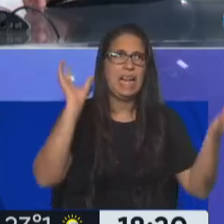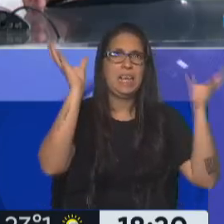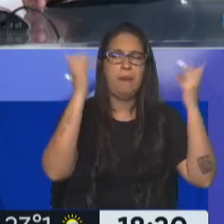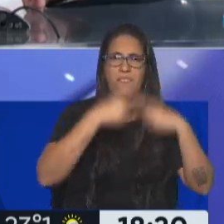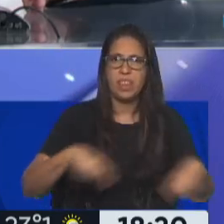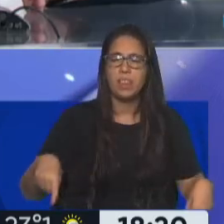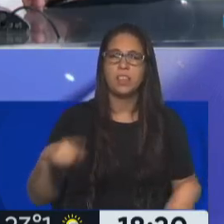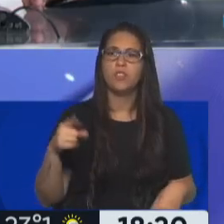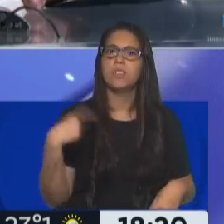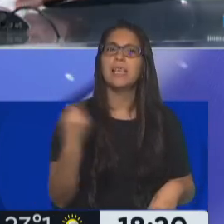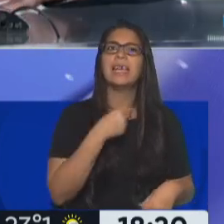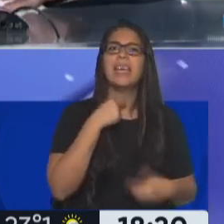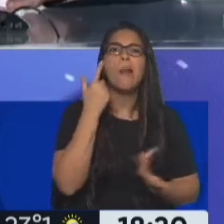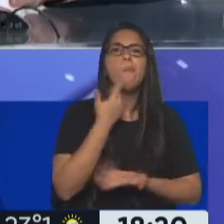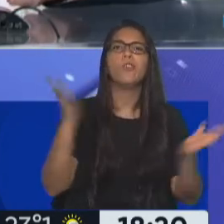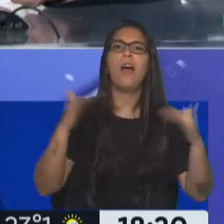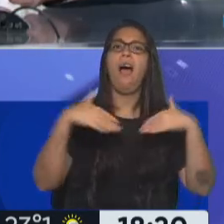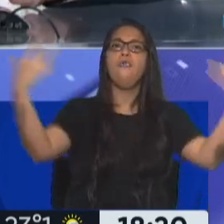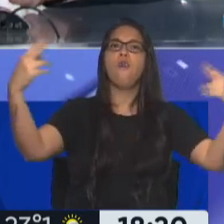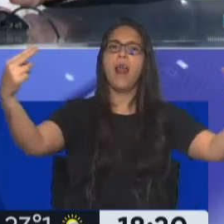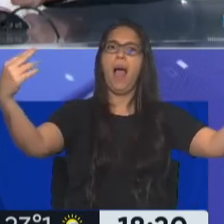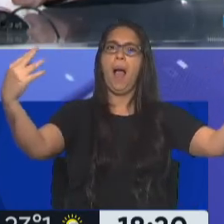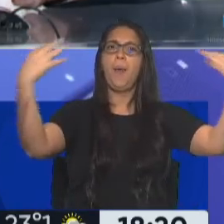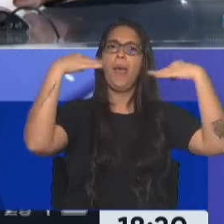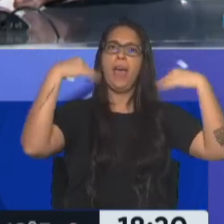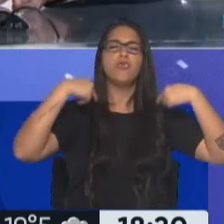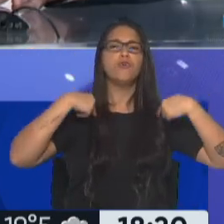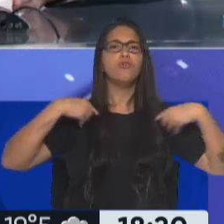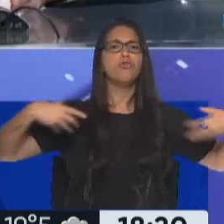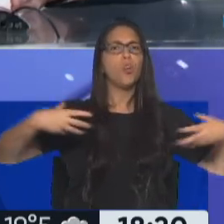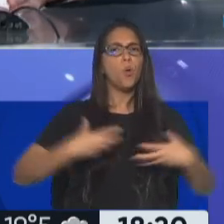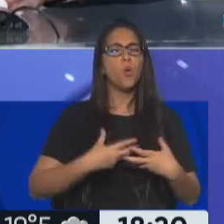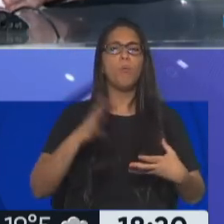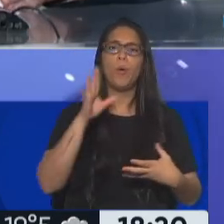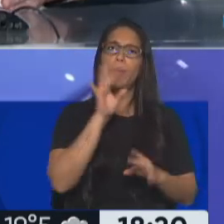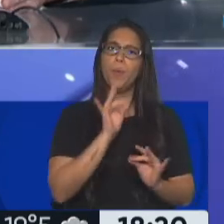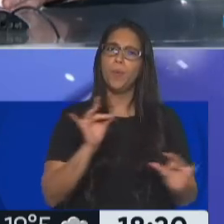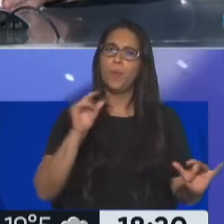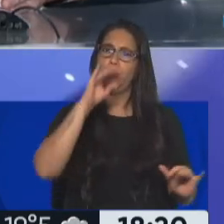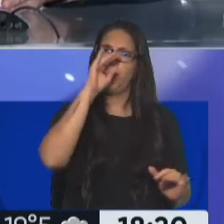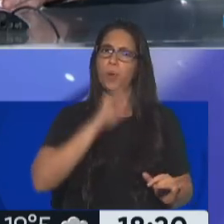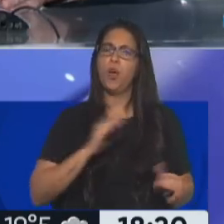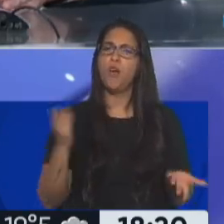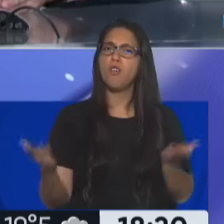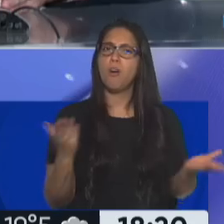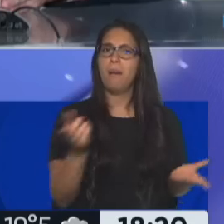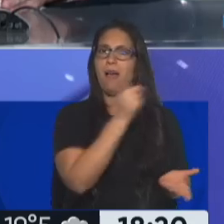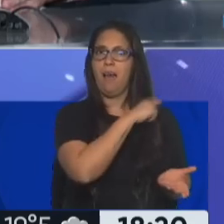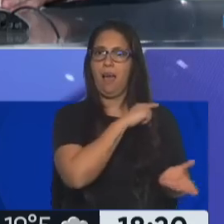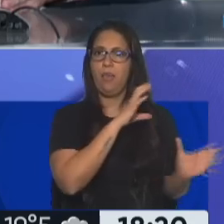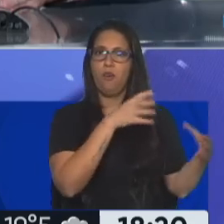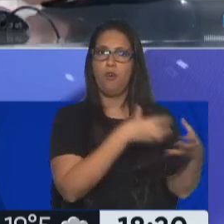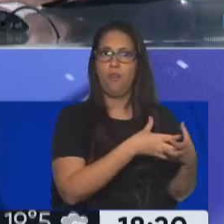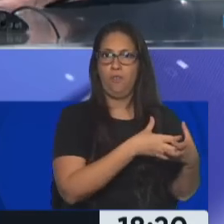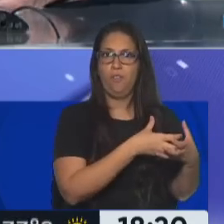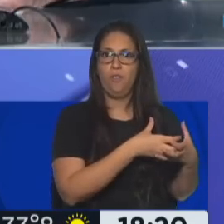el exterior buscan mostrarse como componedores, como moderados, con respecto a quiénes. Bueno, con respecto,